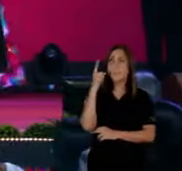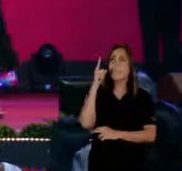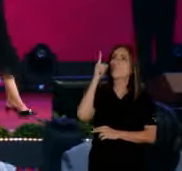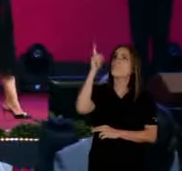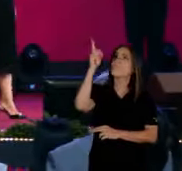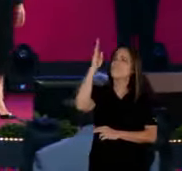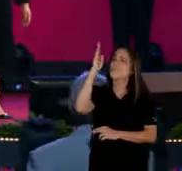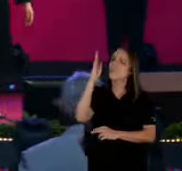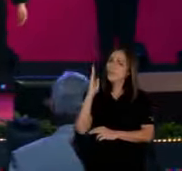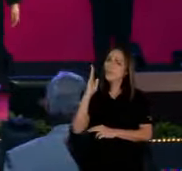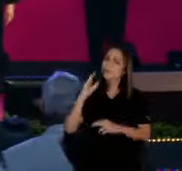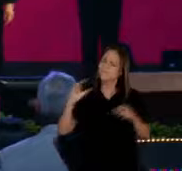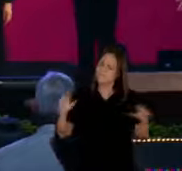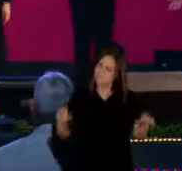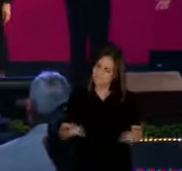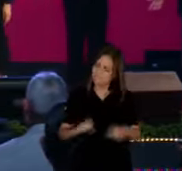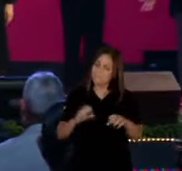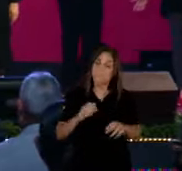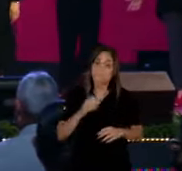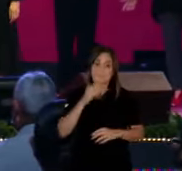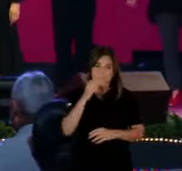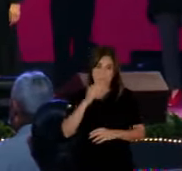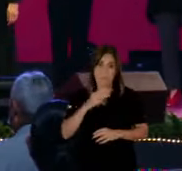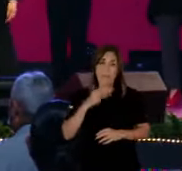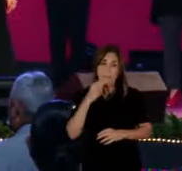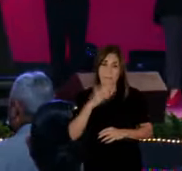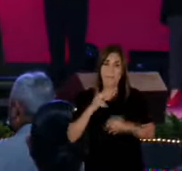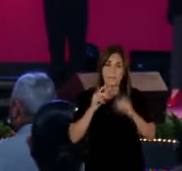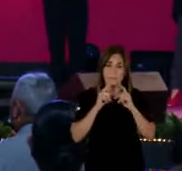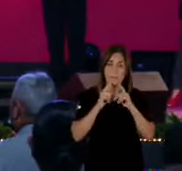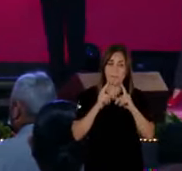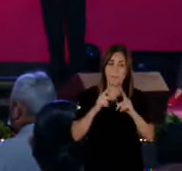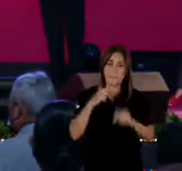Que Dios está hablando.